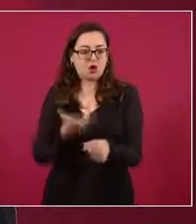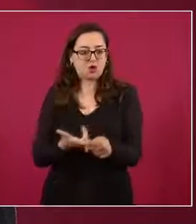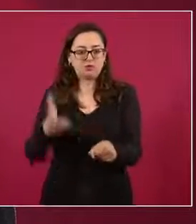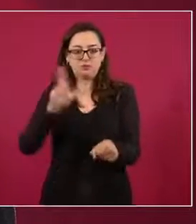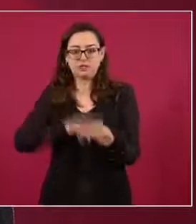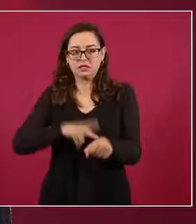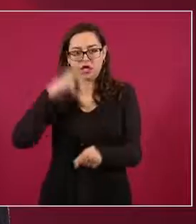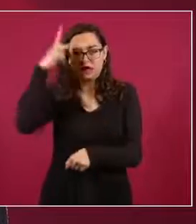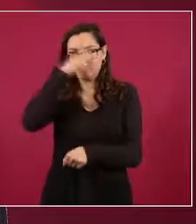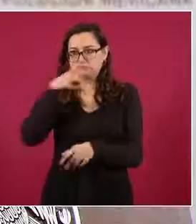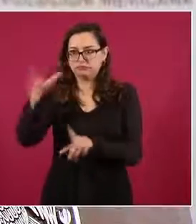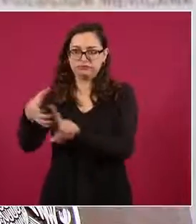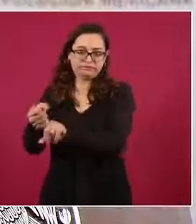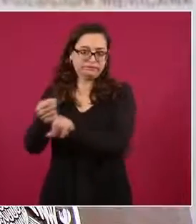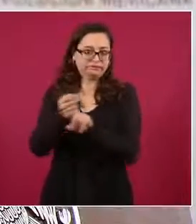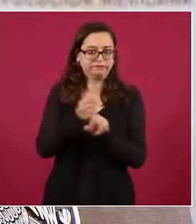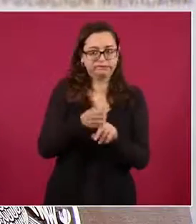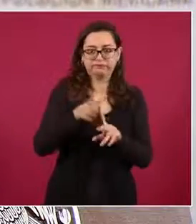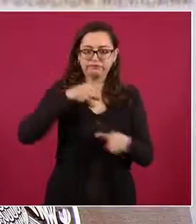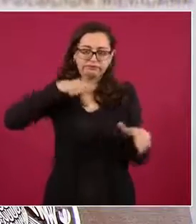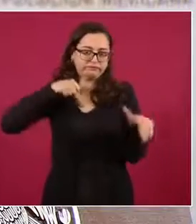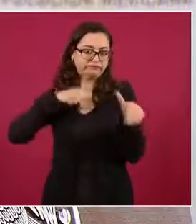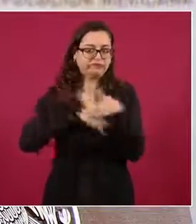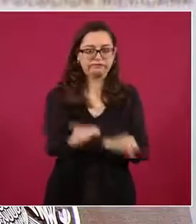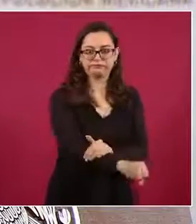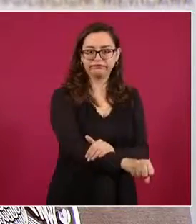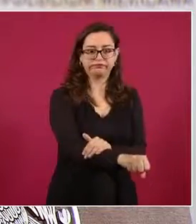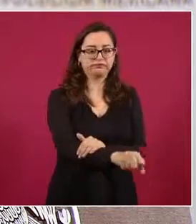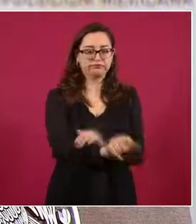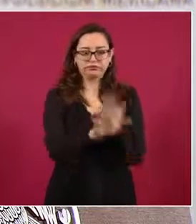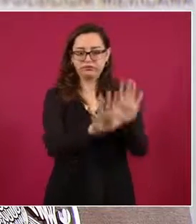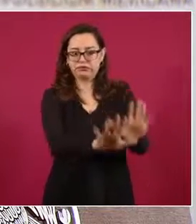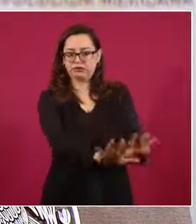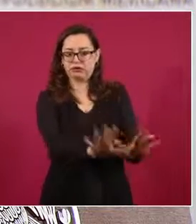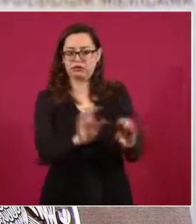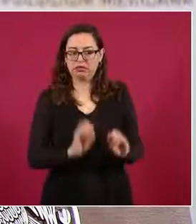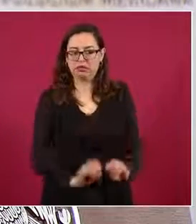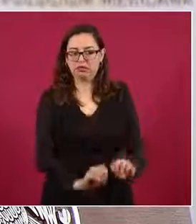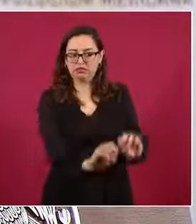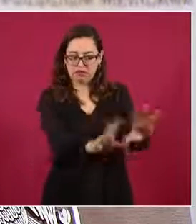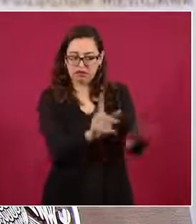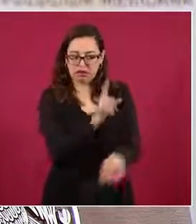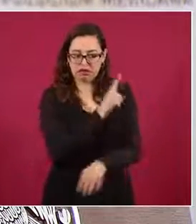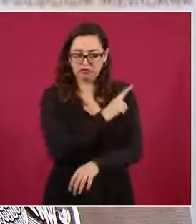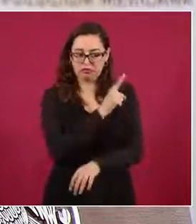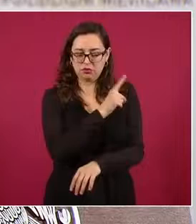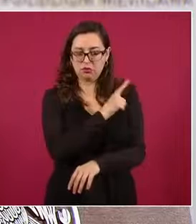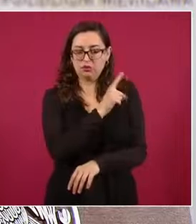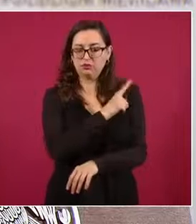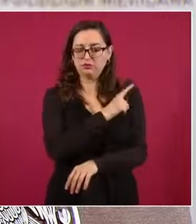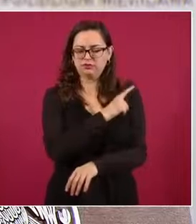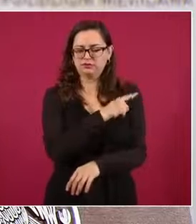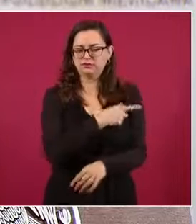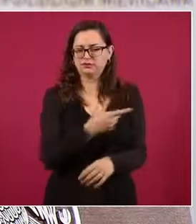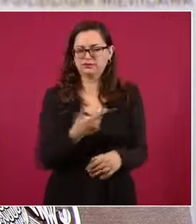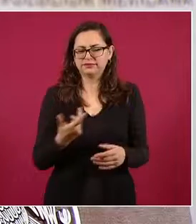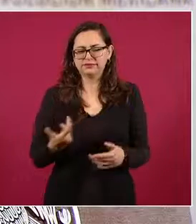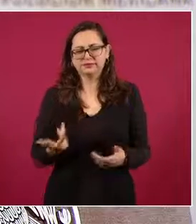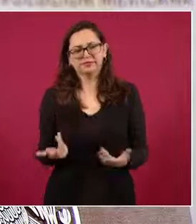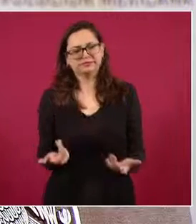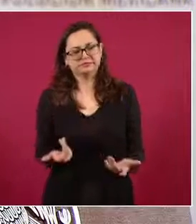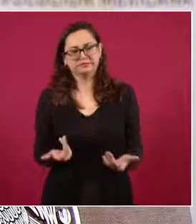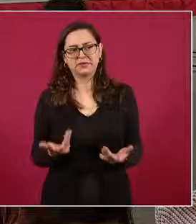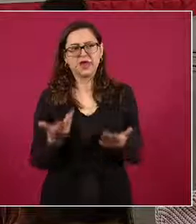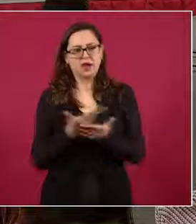vaya cambiando para que los hospitales de segundo nivel, los hospitales generales, tengan también camas para el internamiento